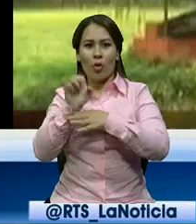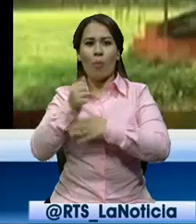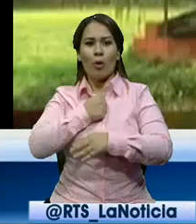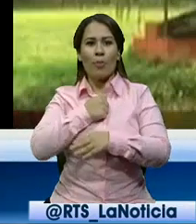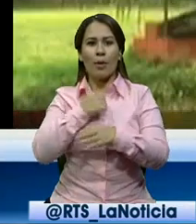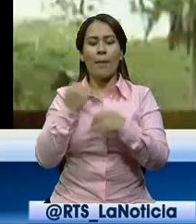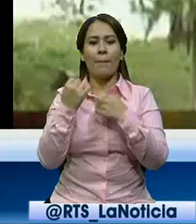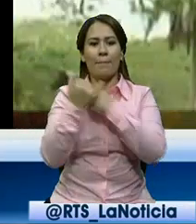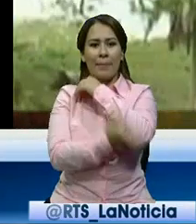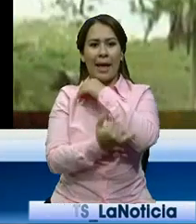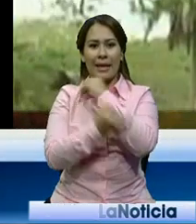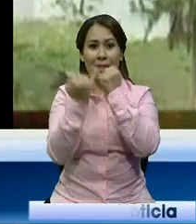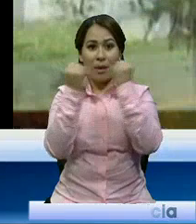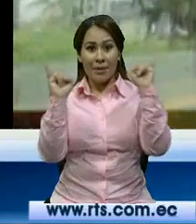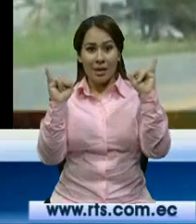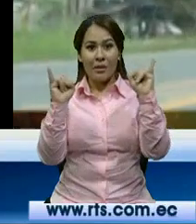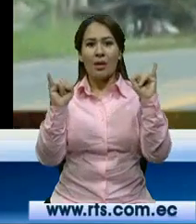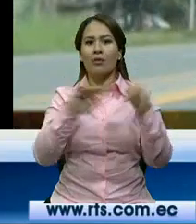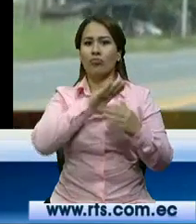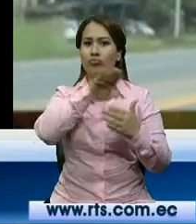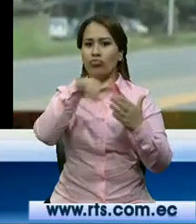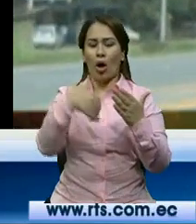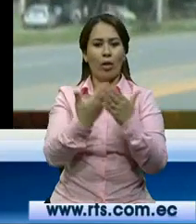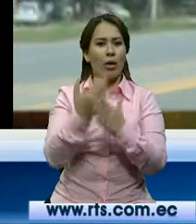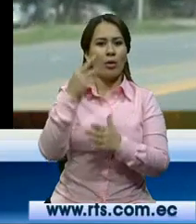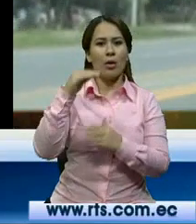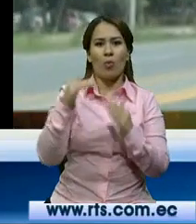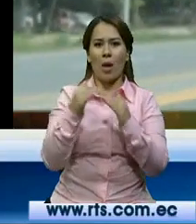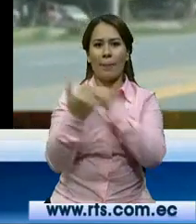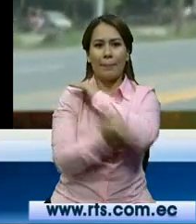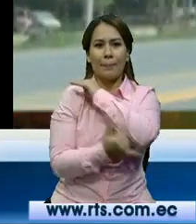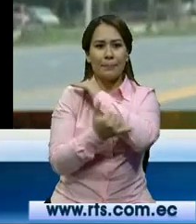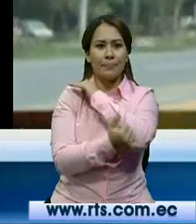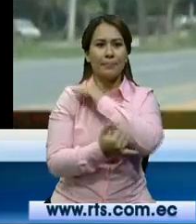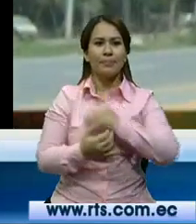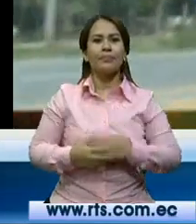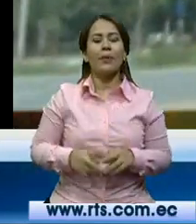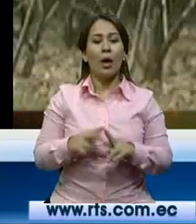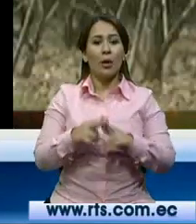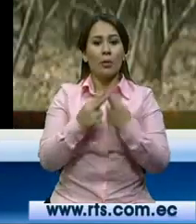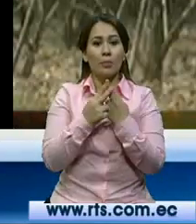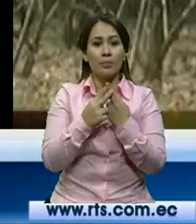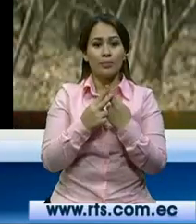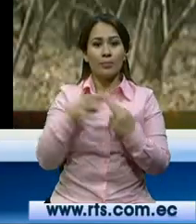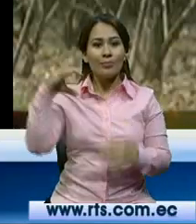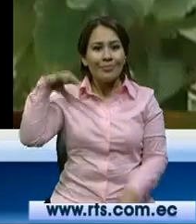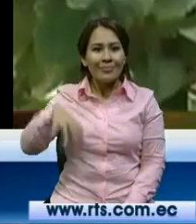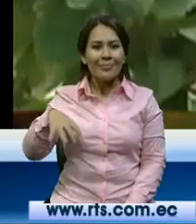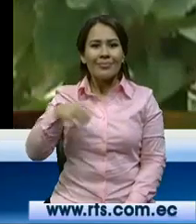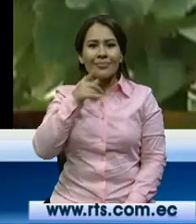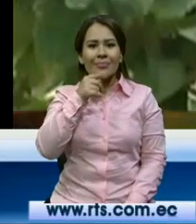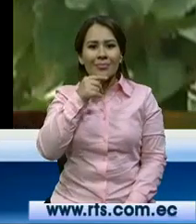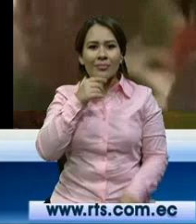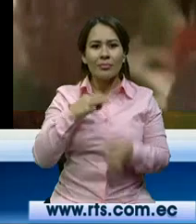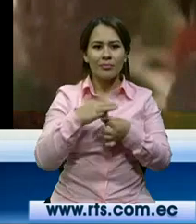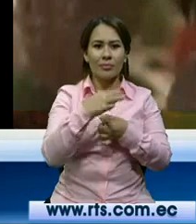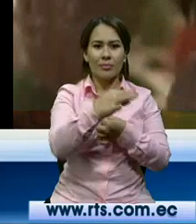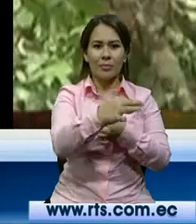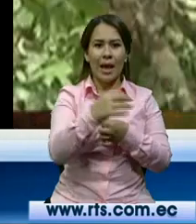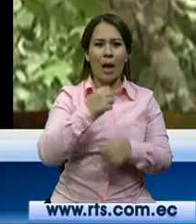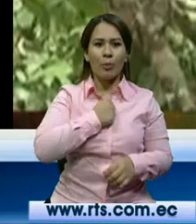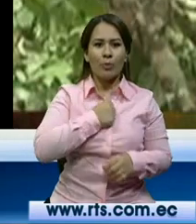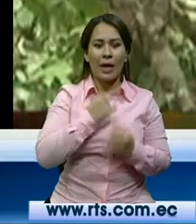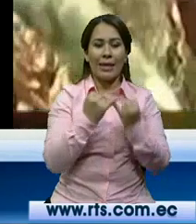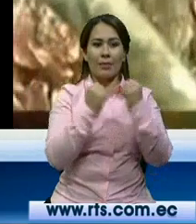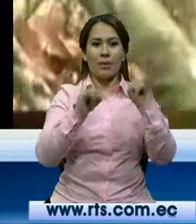país independiente, autónomo, como república, surgen las corrientes de